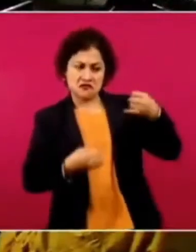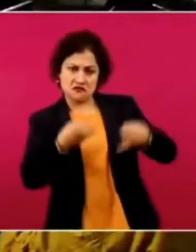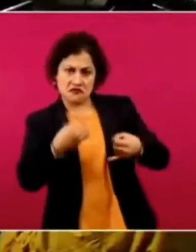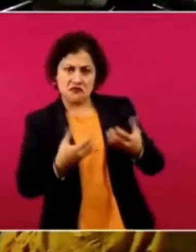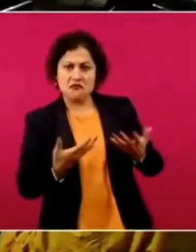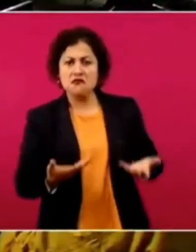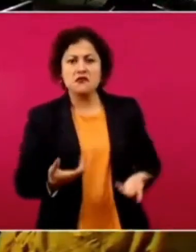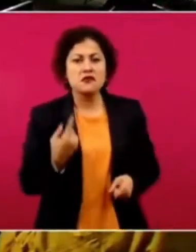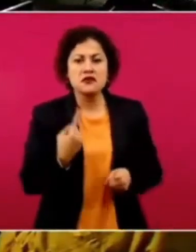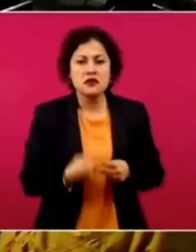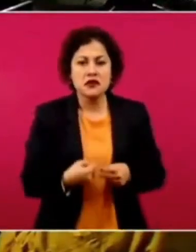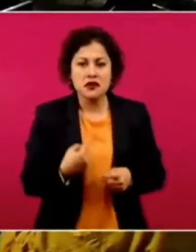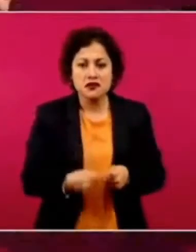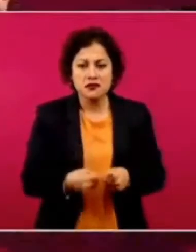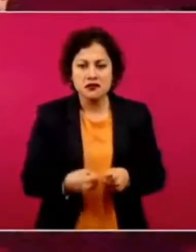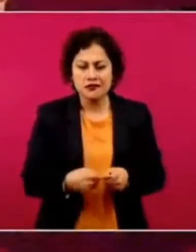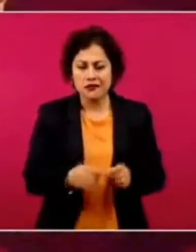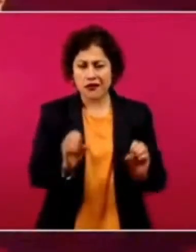No.